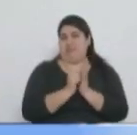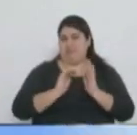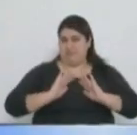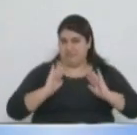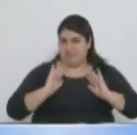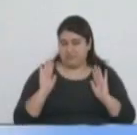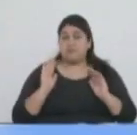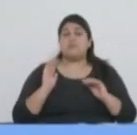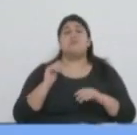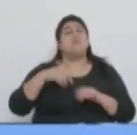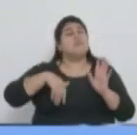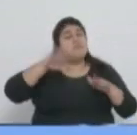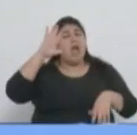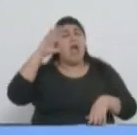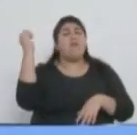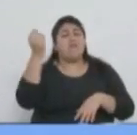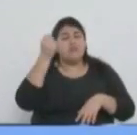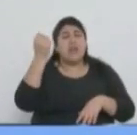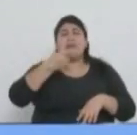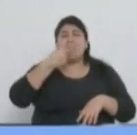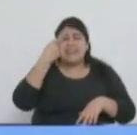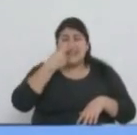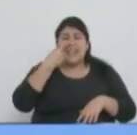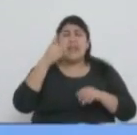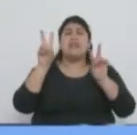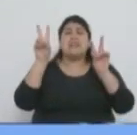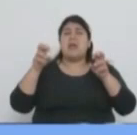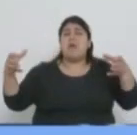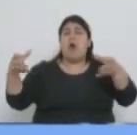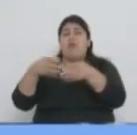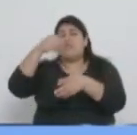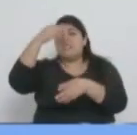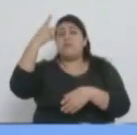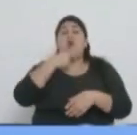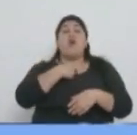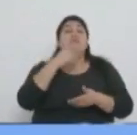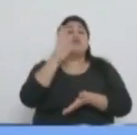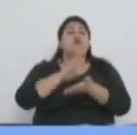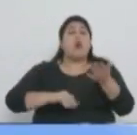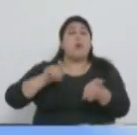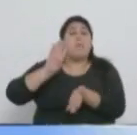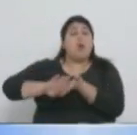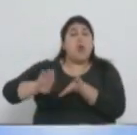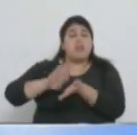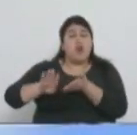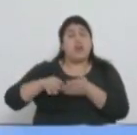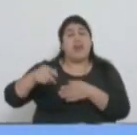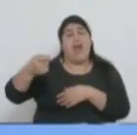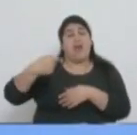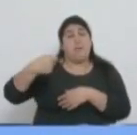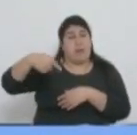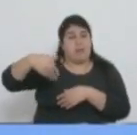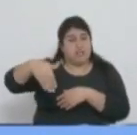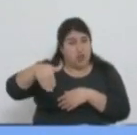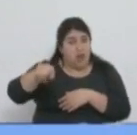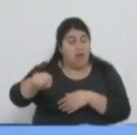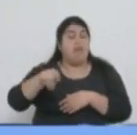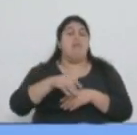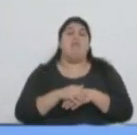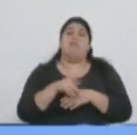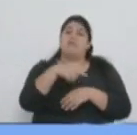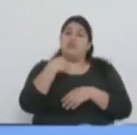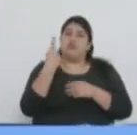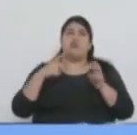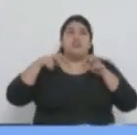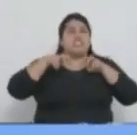Fundamentalmente, hay un tema que le interesaba al oficialismo que tiene que ver con la moratoria previsional y nos comprometimos a sentarnos y que